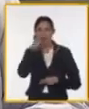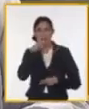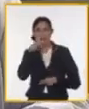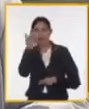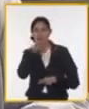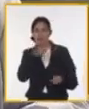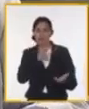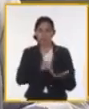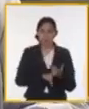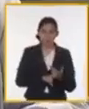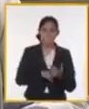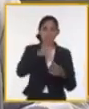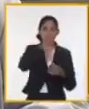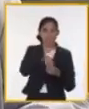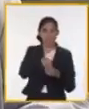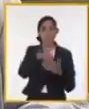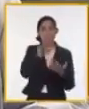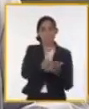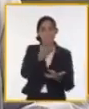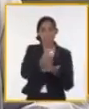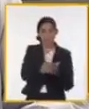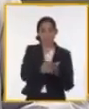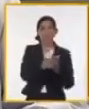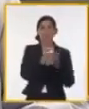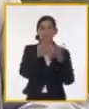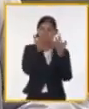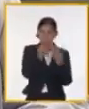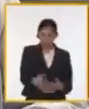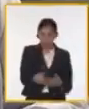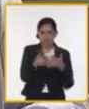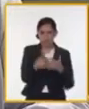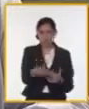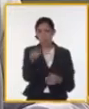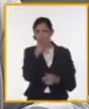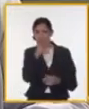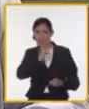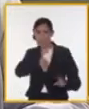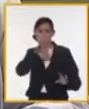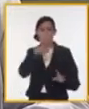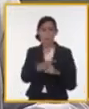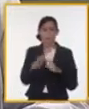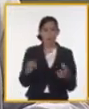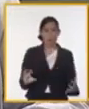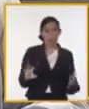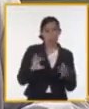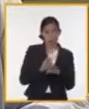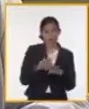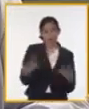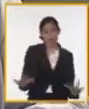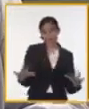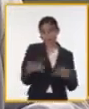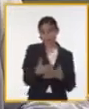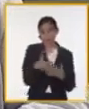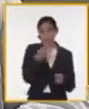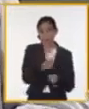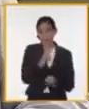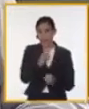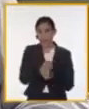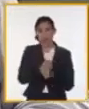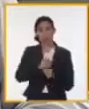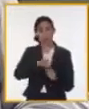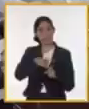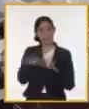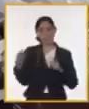diferenciada de las cooperativas, de contribuir junto a los organismos y ministerios con los cuales tenemos estrechas relaciones de trabajo, a cambiar también